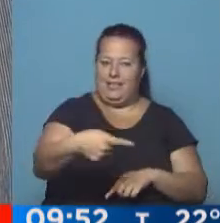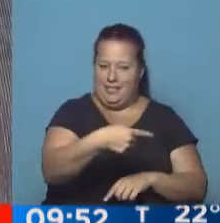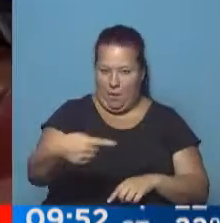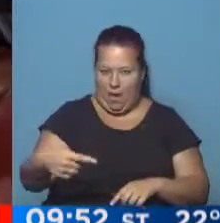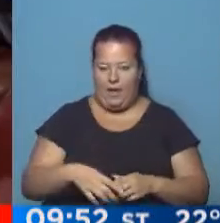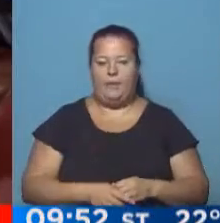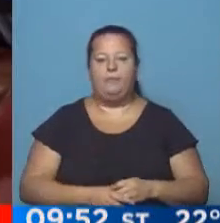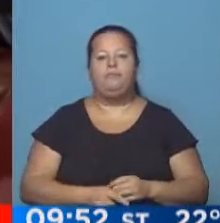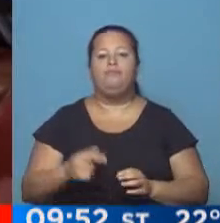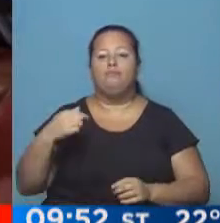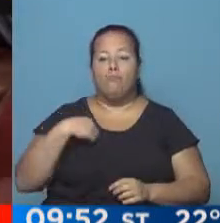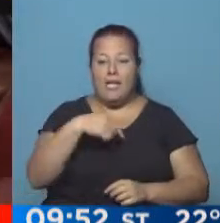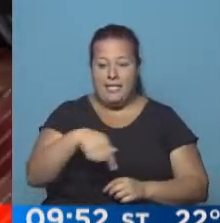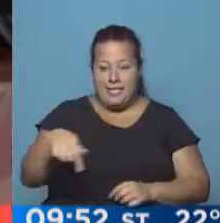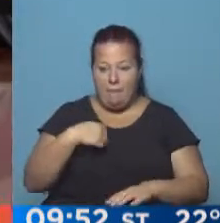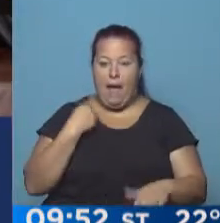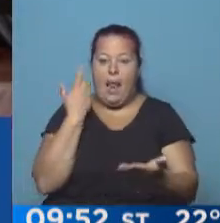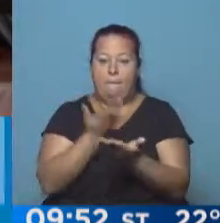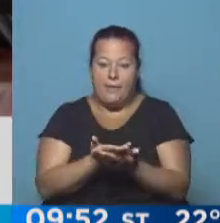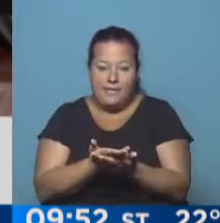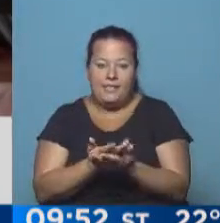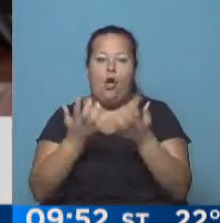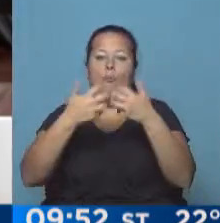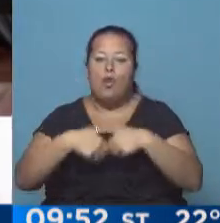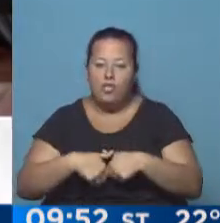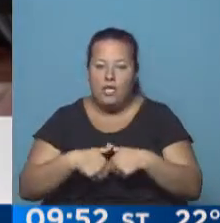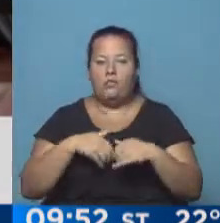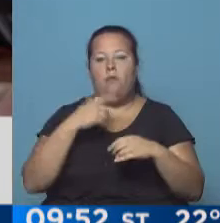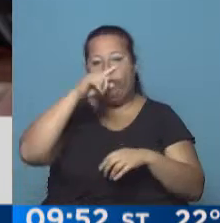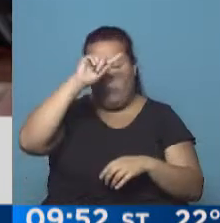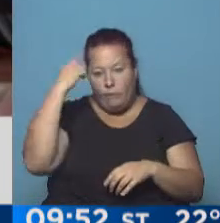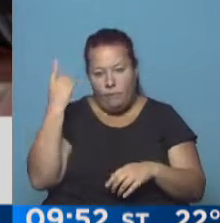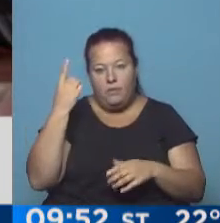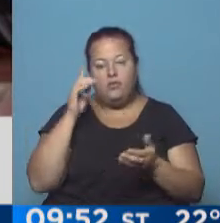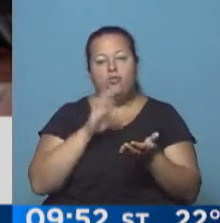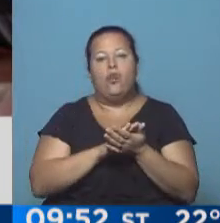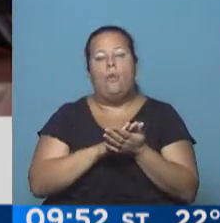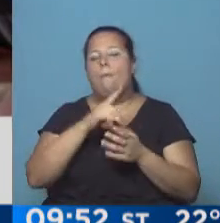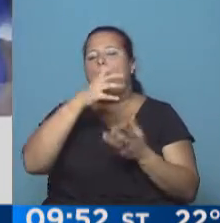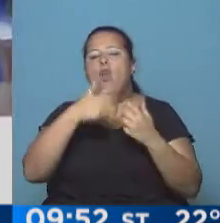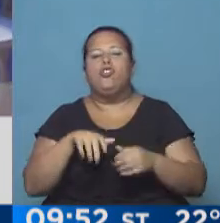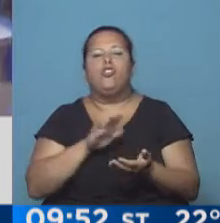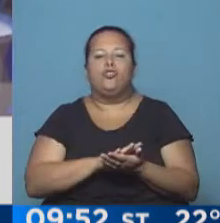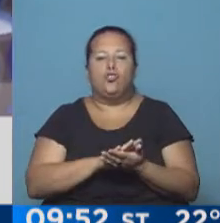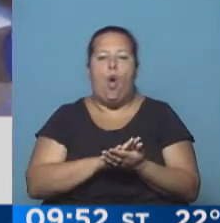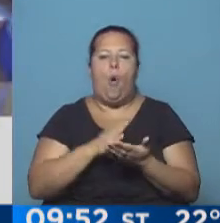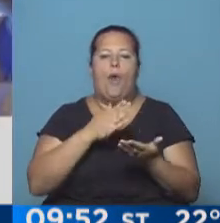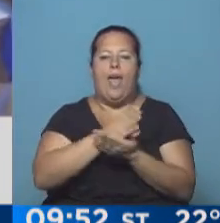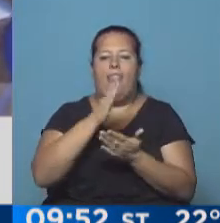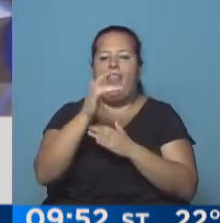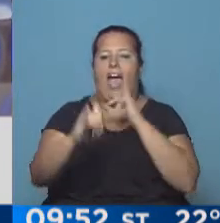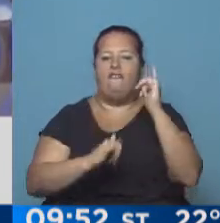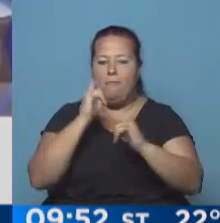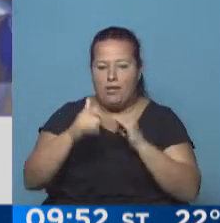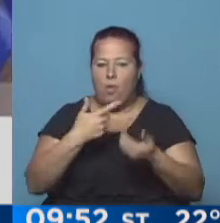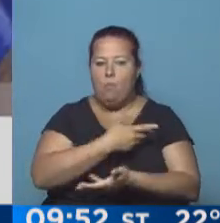semana. Estoy esta semana presentando un proyecto nacional, un proyecto sobre el acceso a la